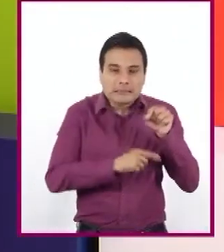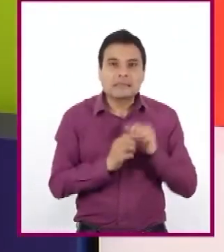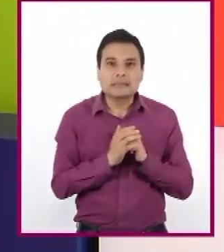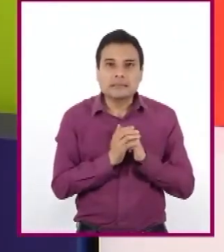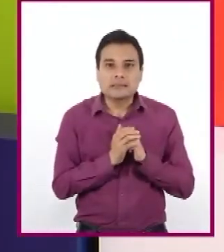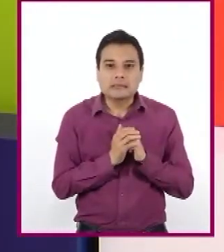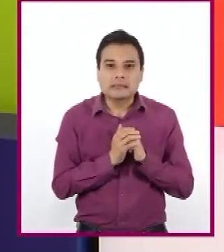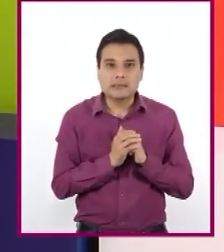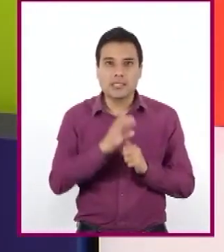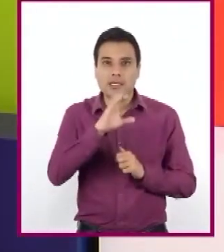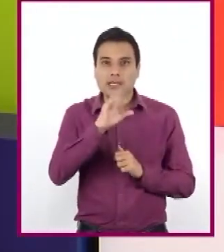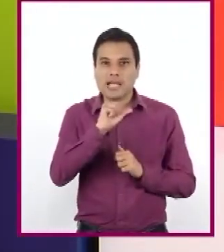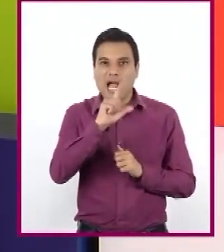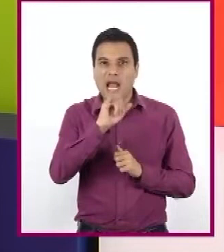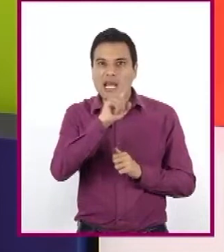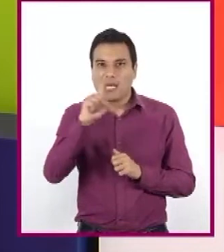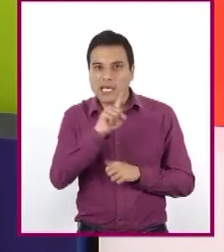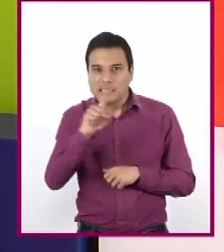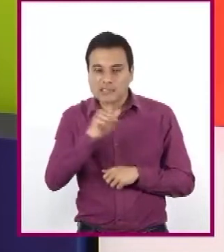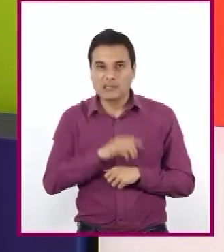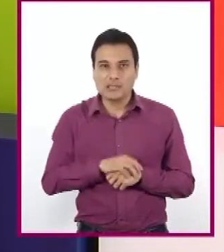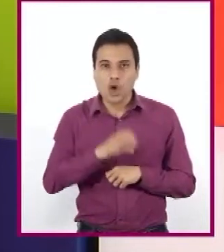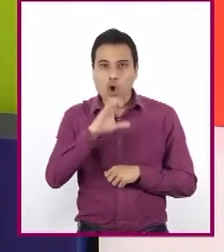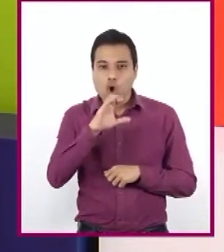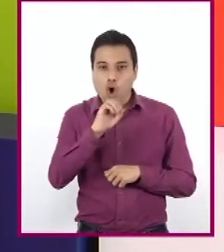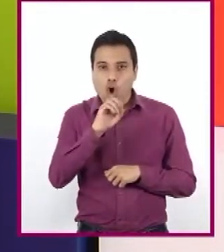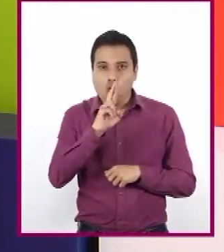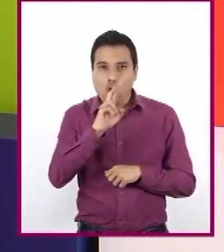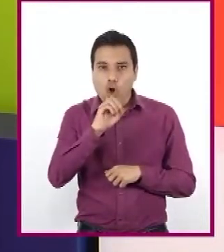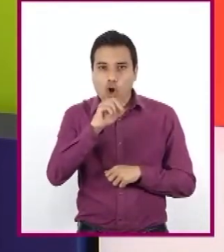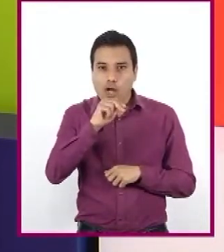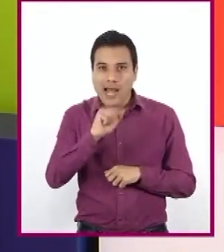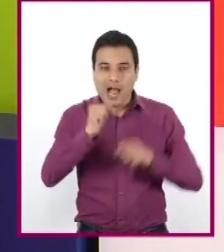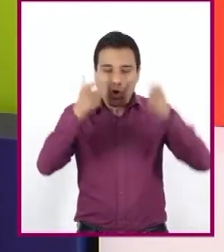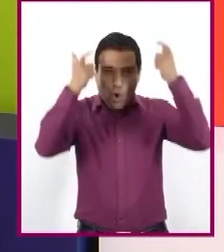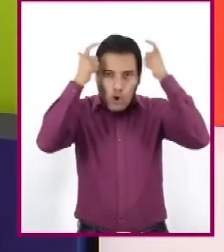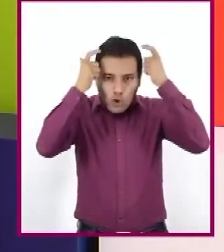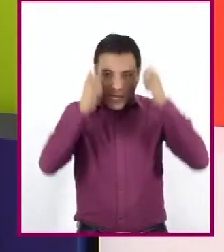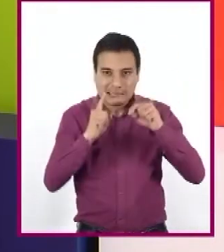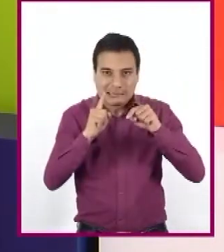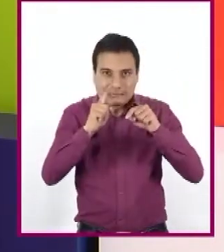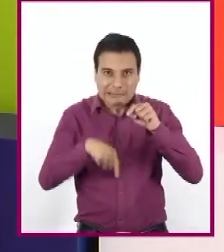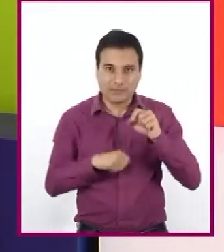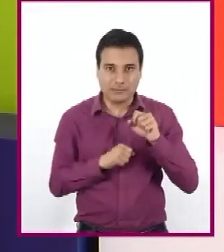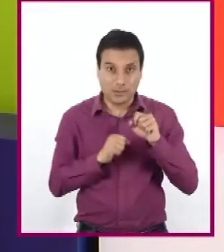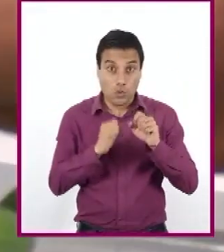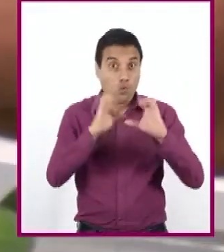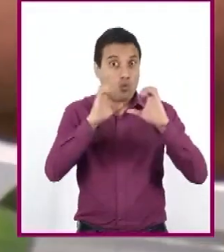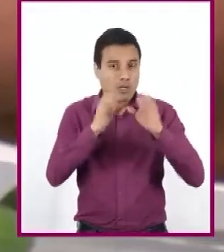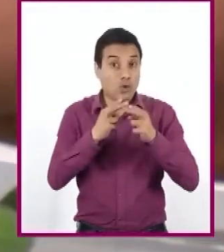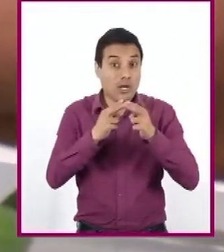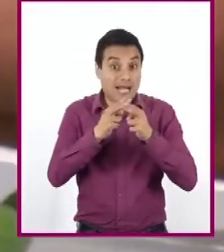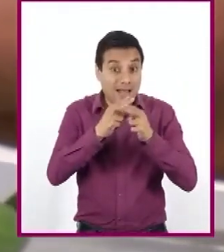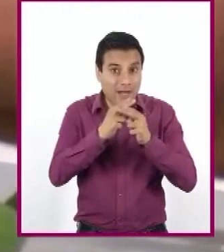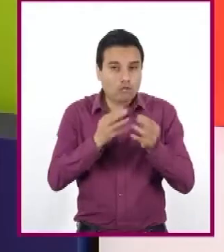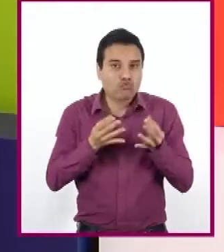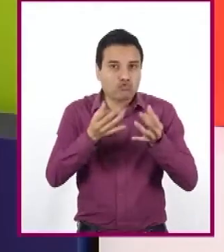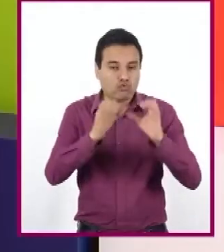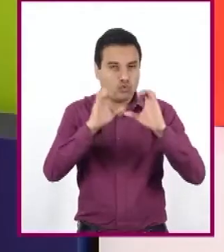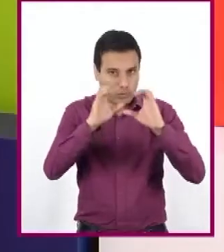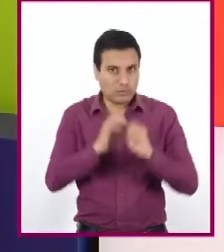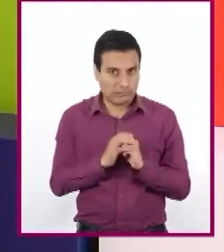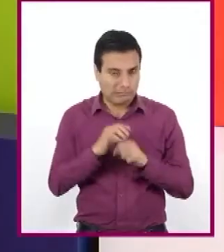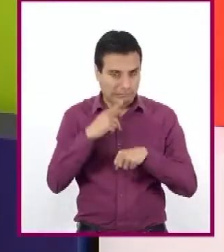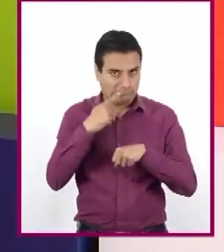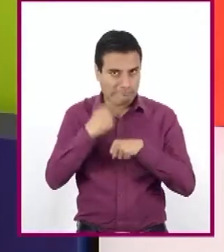el cáliz y la corola para poder tener acceso, con mucho cuidado porque la navaja o el bisturí que vayamos a utilizar puede